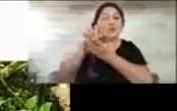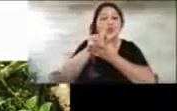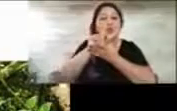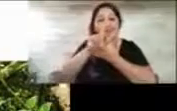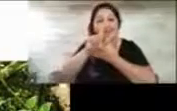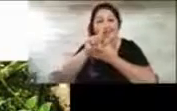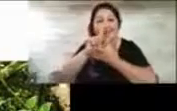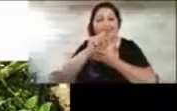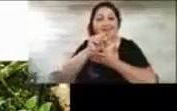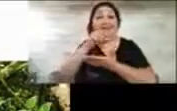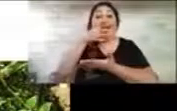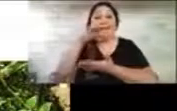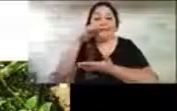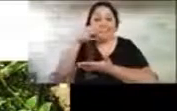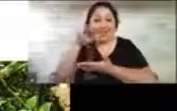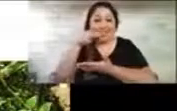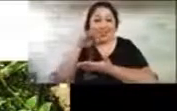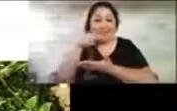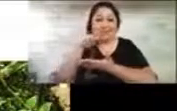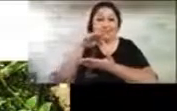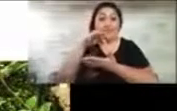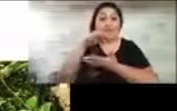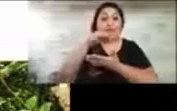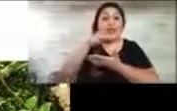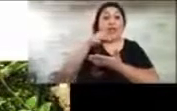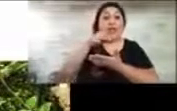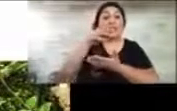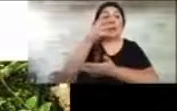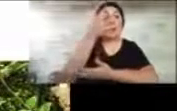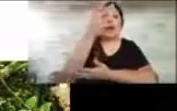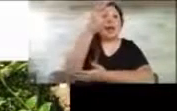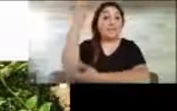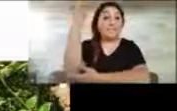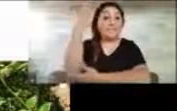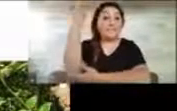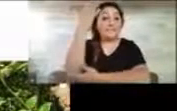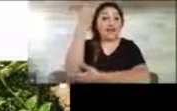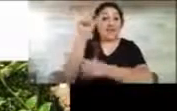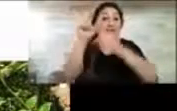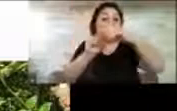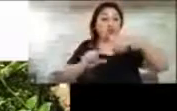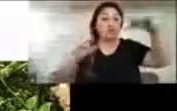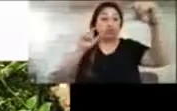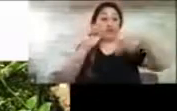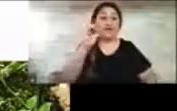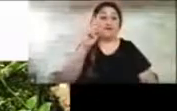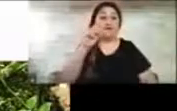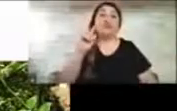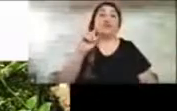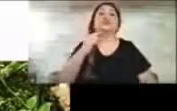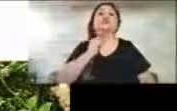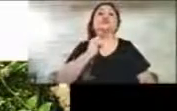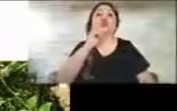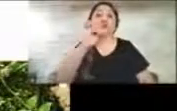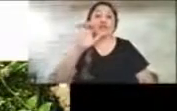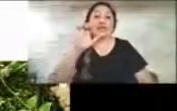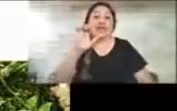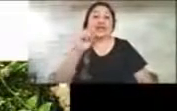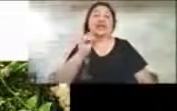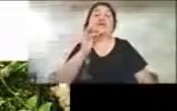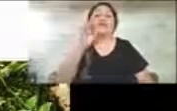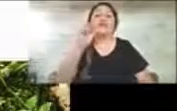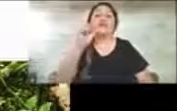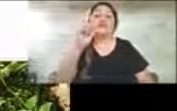el Parque Nacional del Bosque Fray Jorge, en la cuarta región, Coquimbo, frente a Ovalle, felicitaba a los guardaparques por todos